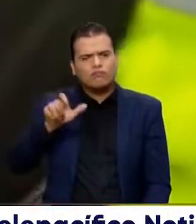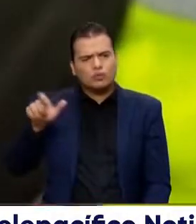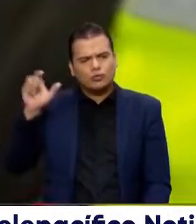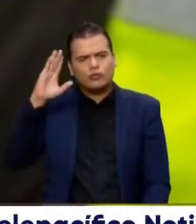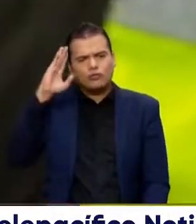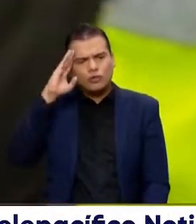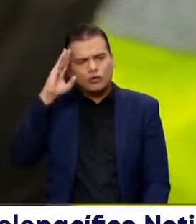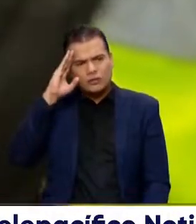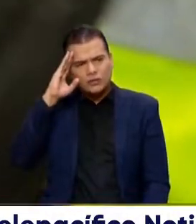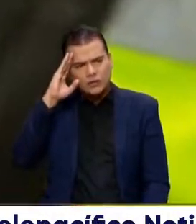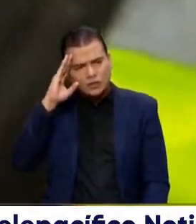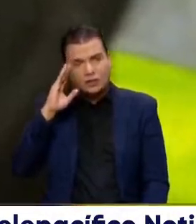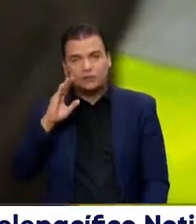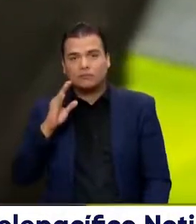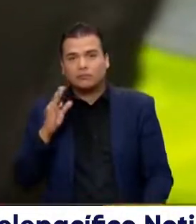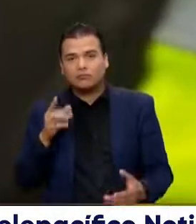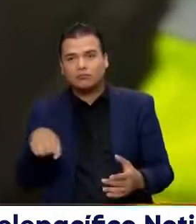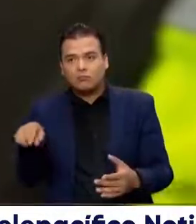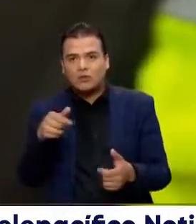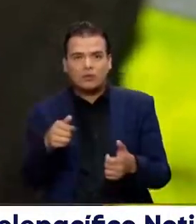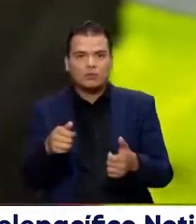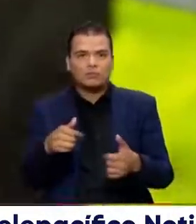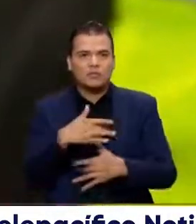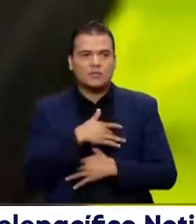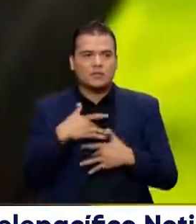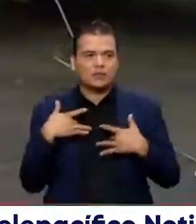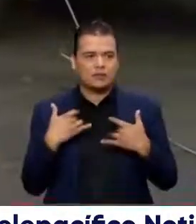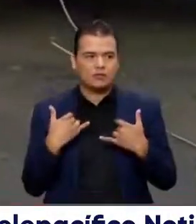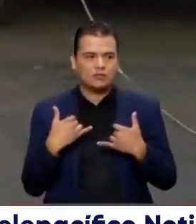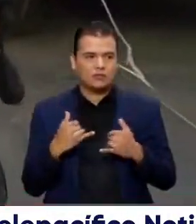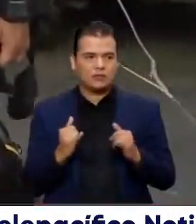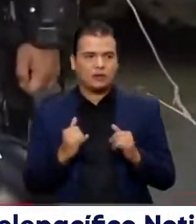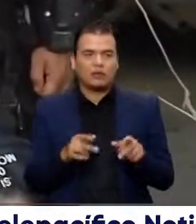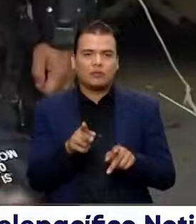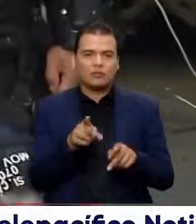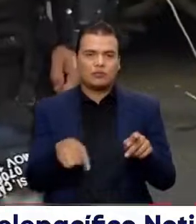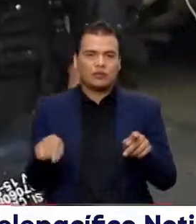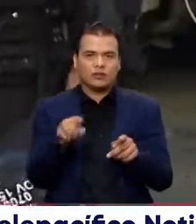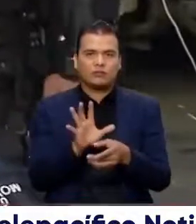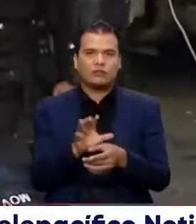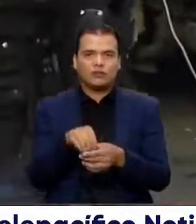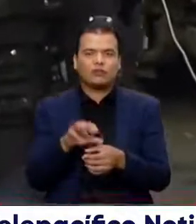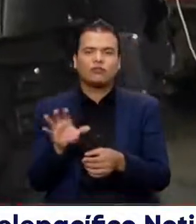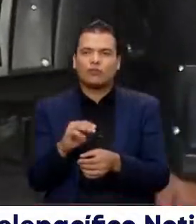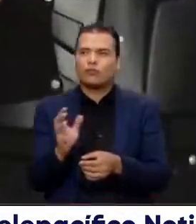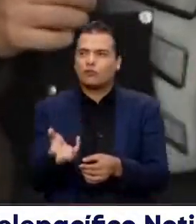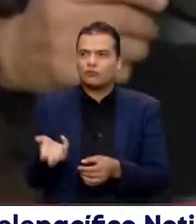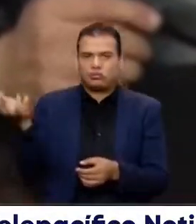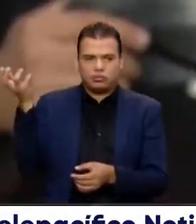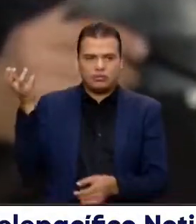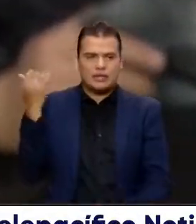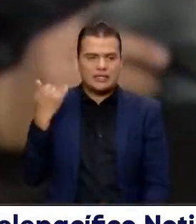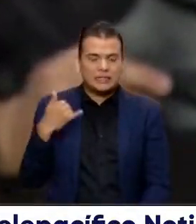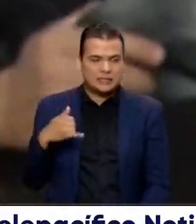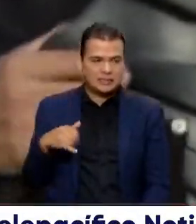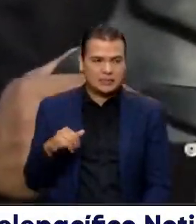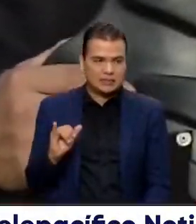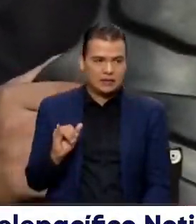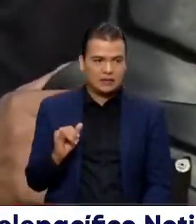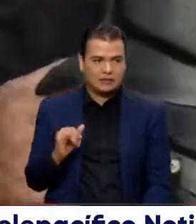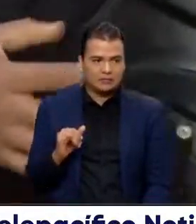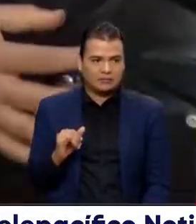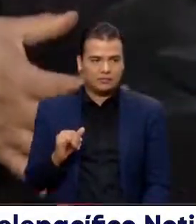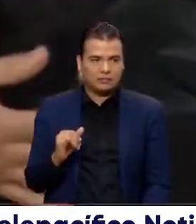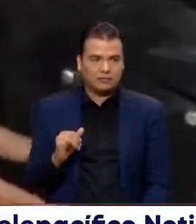estación también se encuentran fuera de peligro. Por prevención, los internos serán trasladados. Es así como luego de la conflagración pudieron ver a